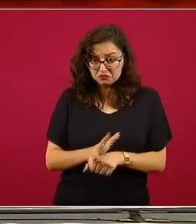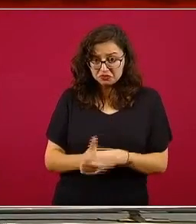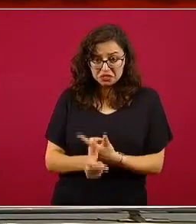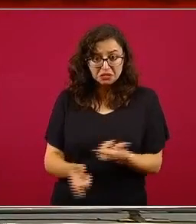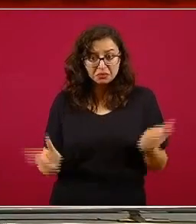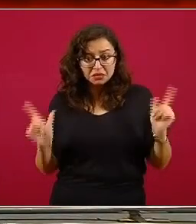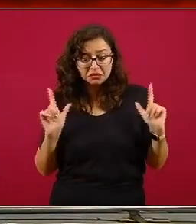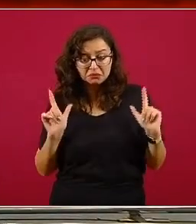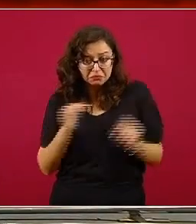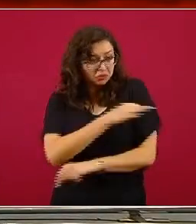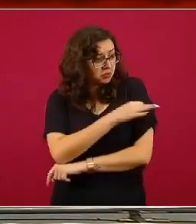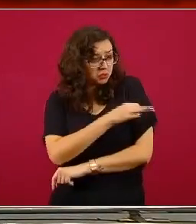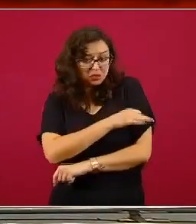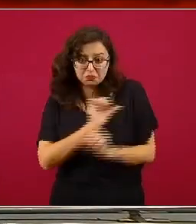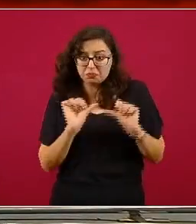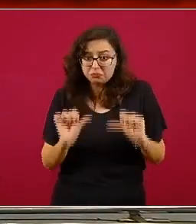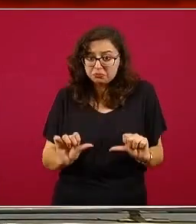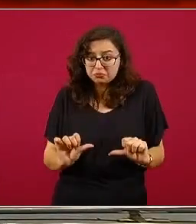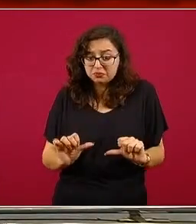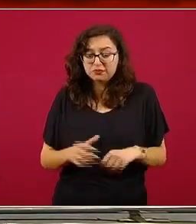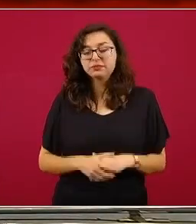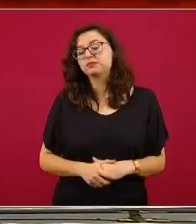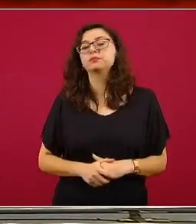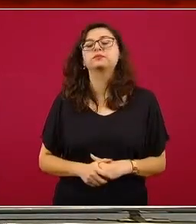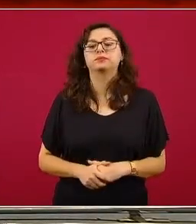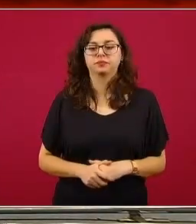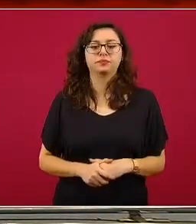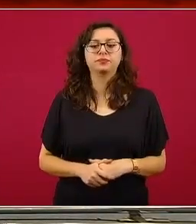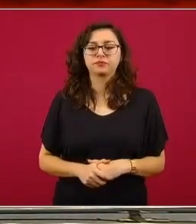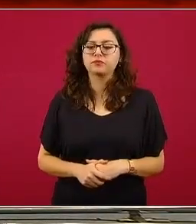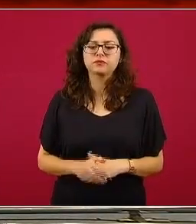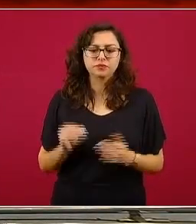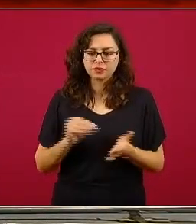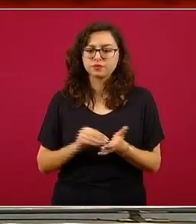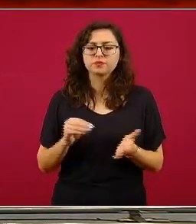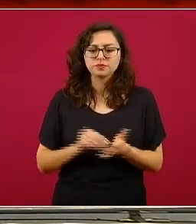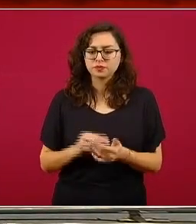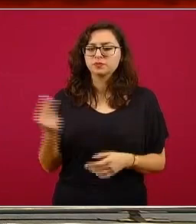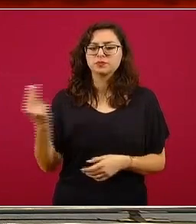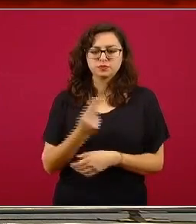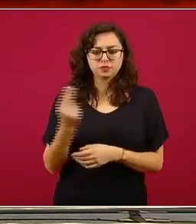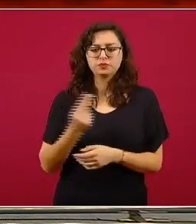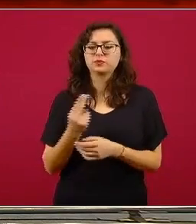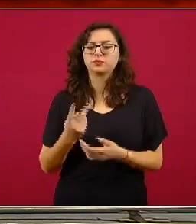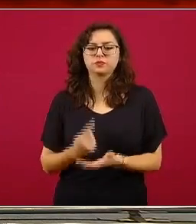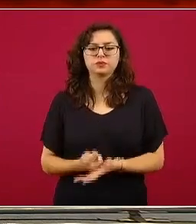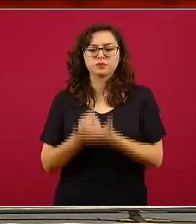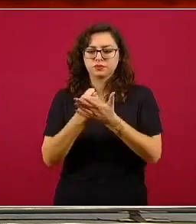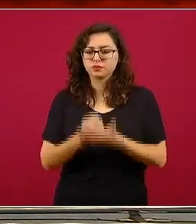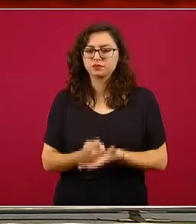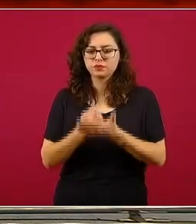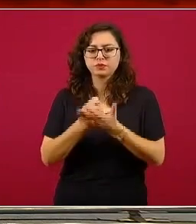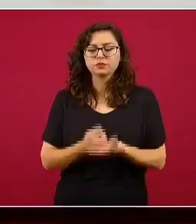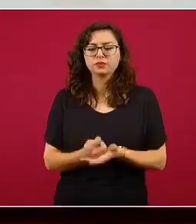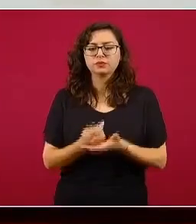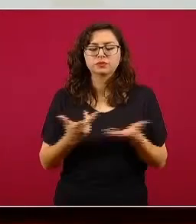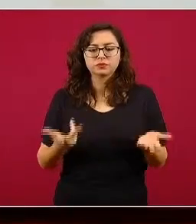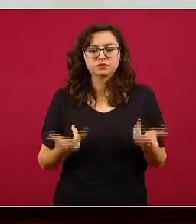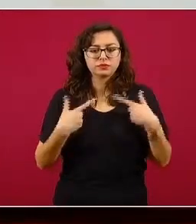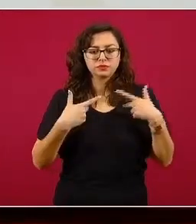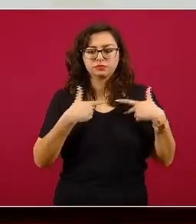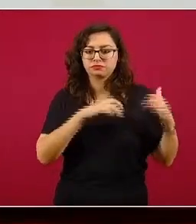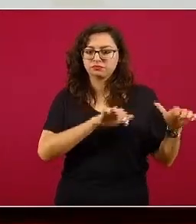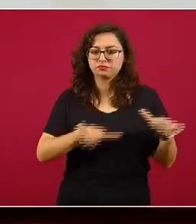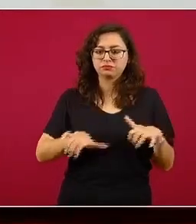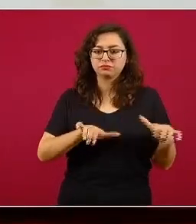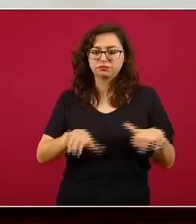Esbarch. Efectivamente, necesitamos aún fisioterapeutas. La política de recursos humanos para el manejo de la pandemia siempre ha